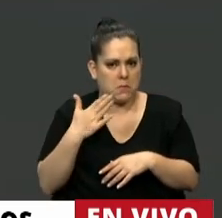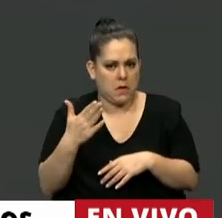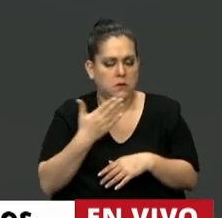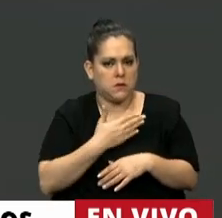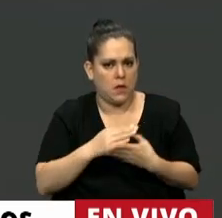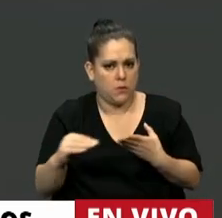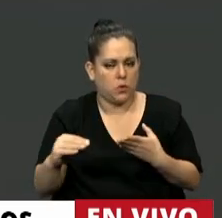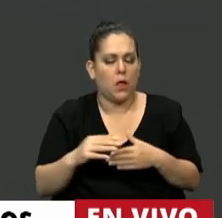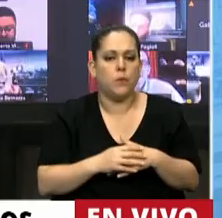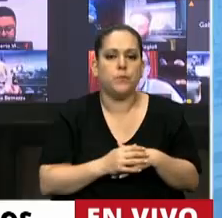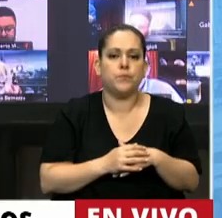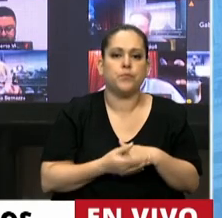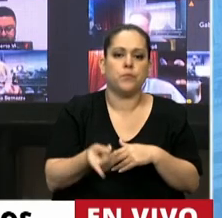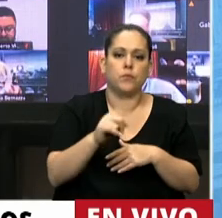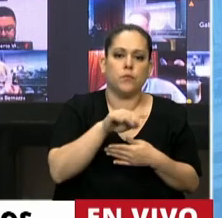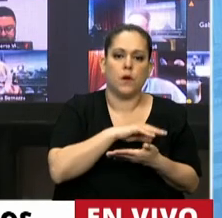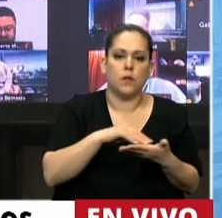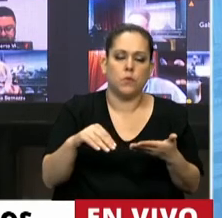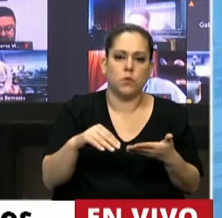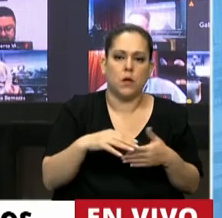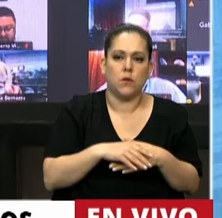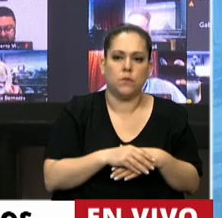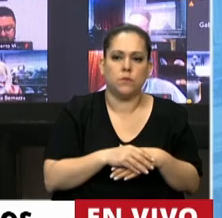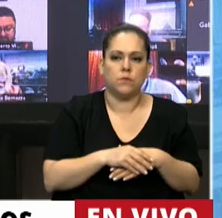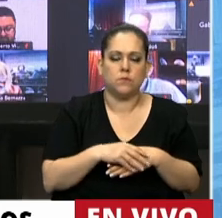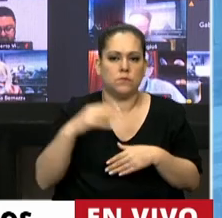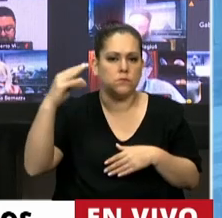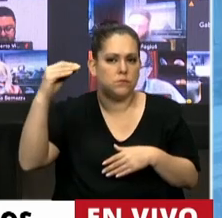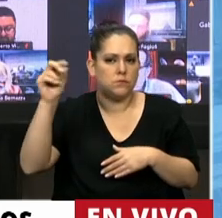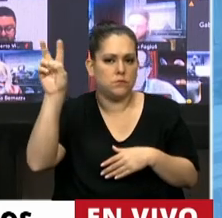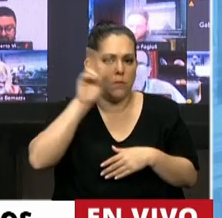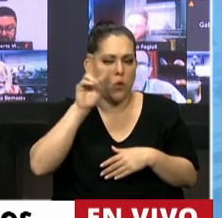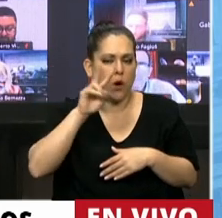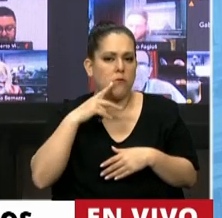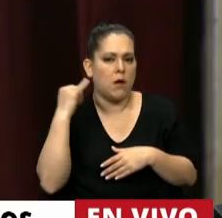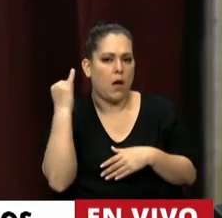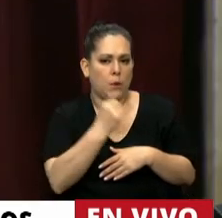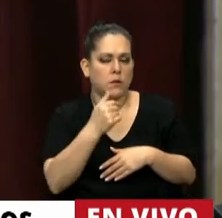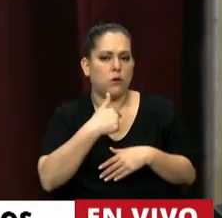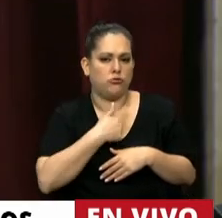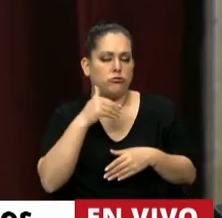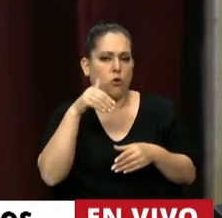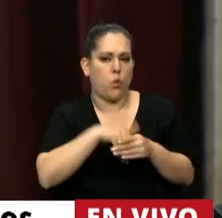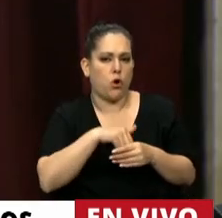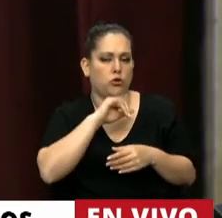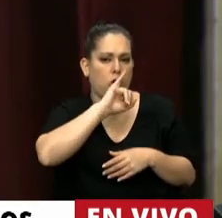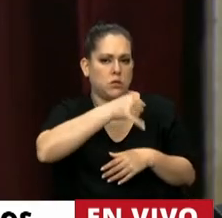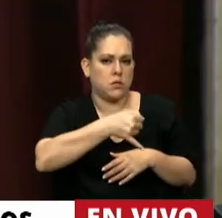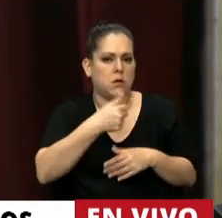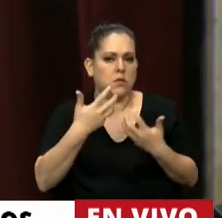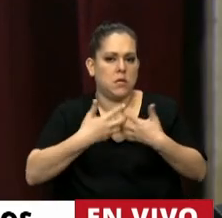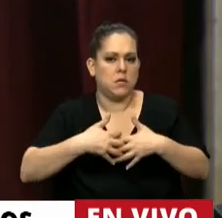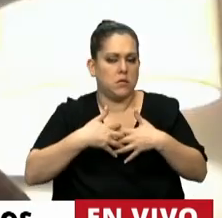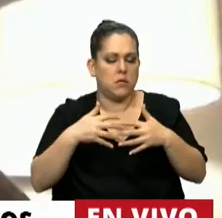diputado. Diputado. Señor, señor presidente, mi voto es positivo. Recién no me anduvo el